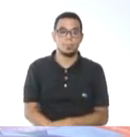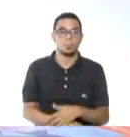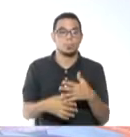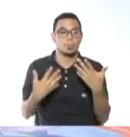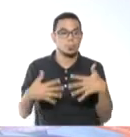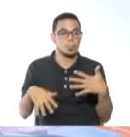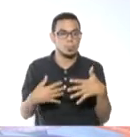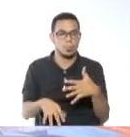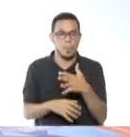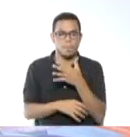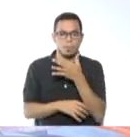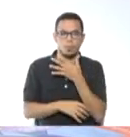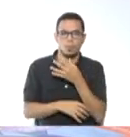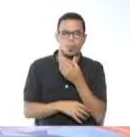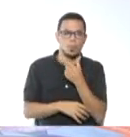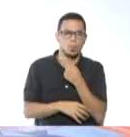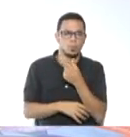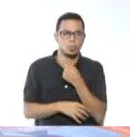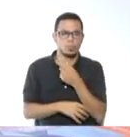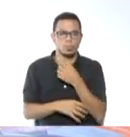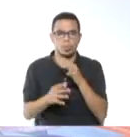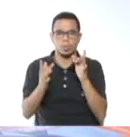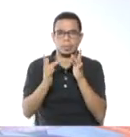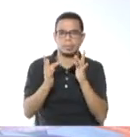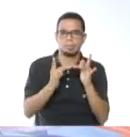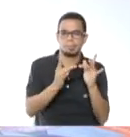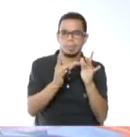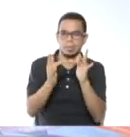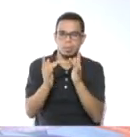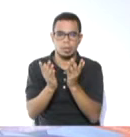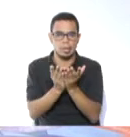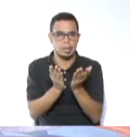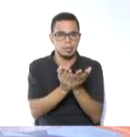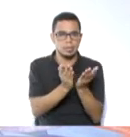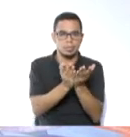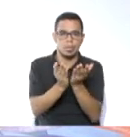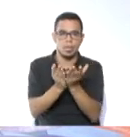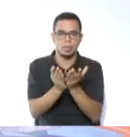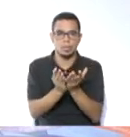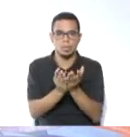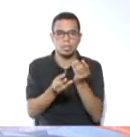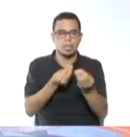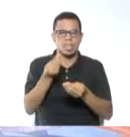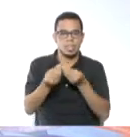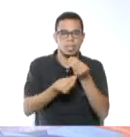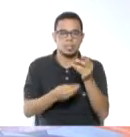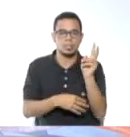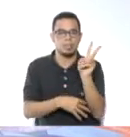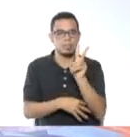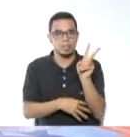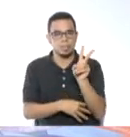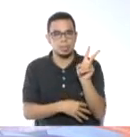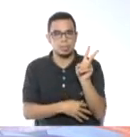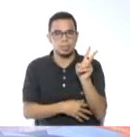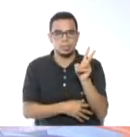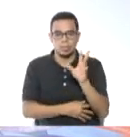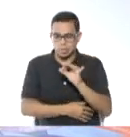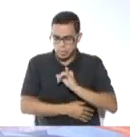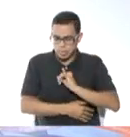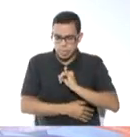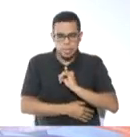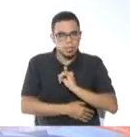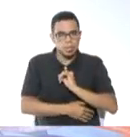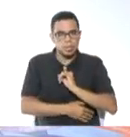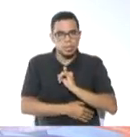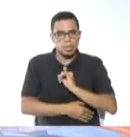día de hoy. Hoy estuvimos en contacto con esa base, con esa esencia de nuestro quehacer como venezolanos, de ese sentido de pertenencia que